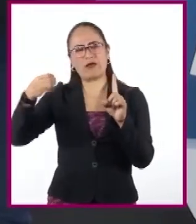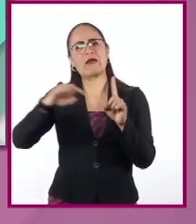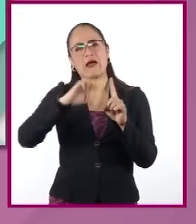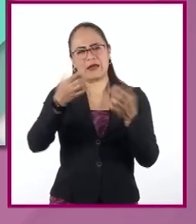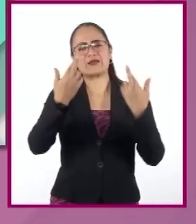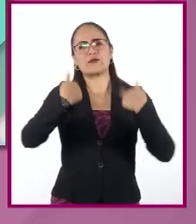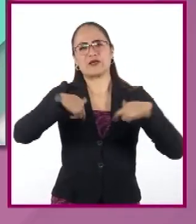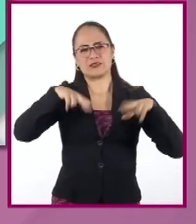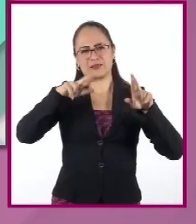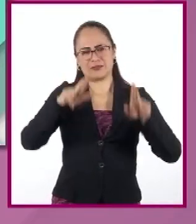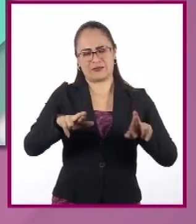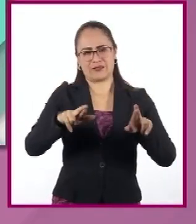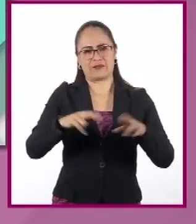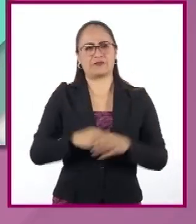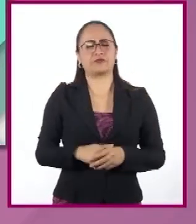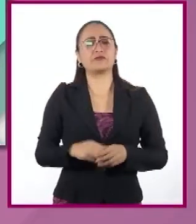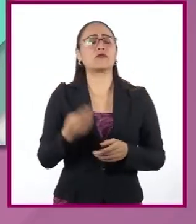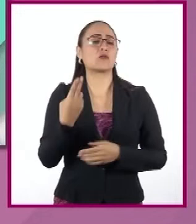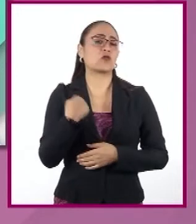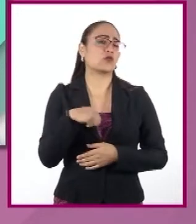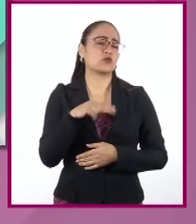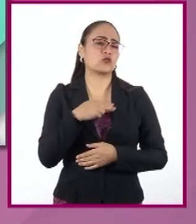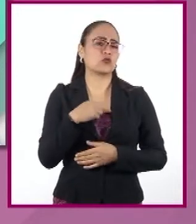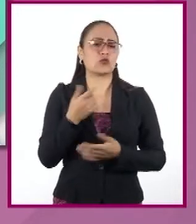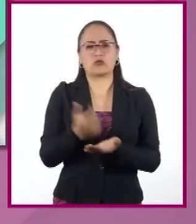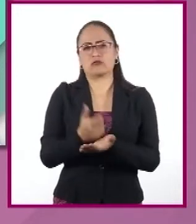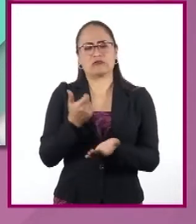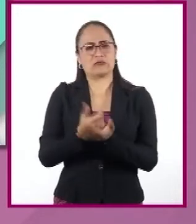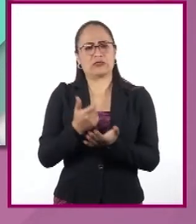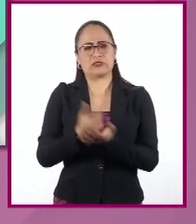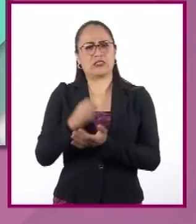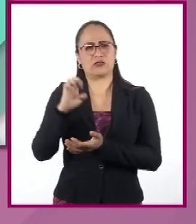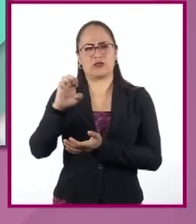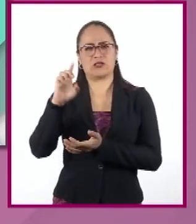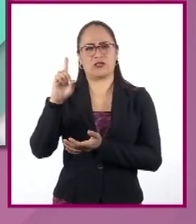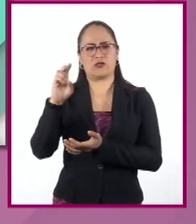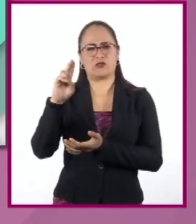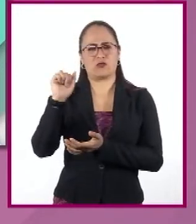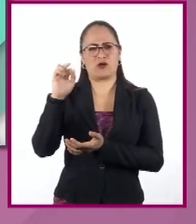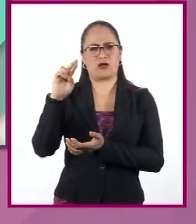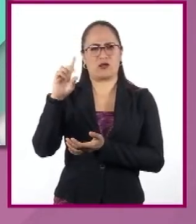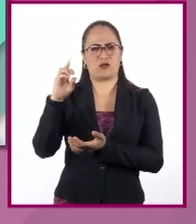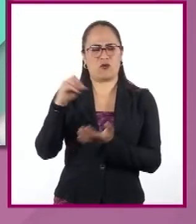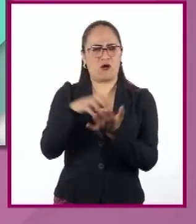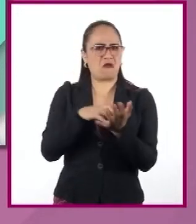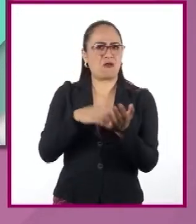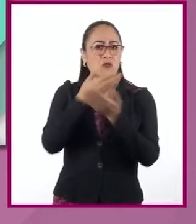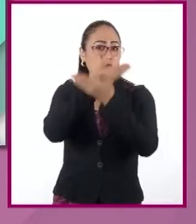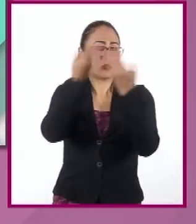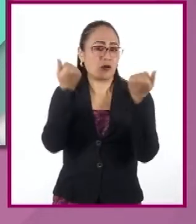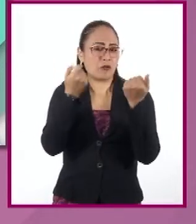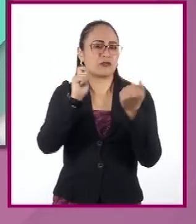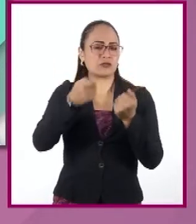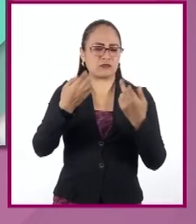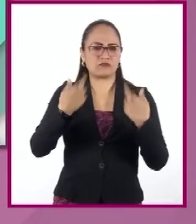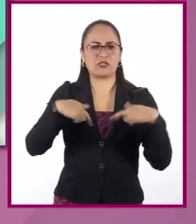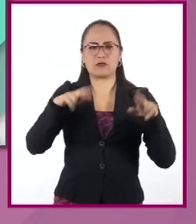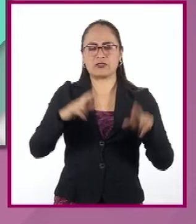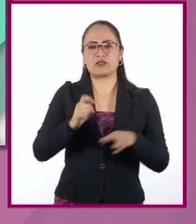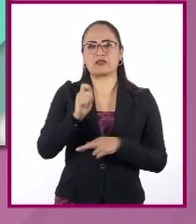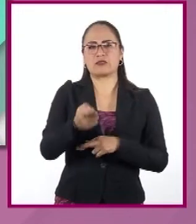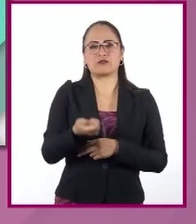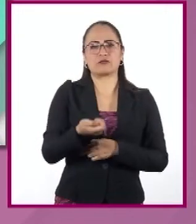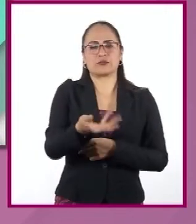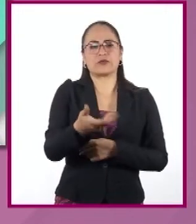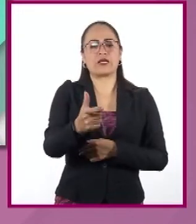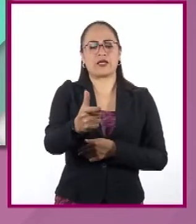situación. Como no sabemos cuánto dinero tiene ahorrado Eduardo, lo representamos con la letra X.